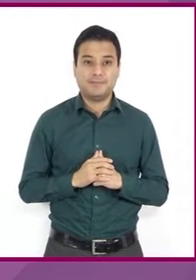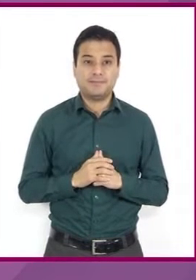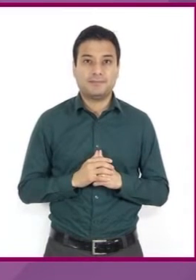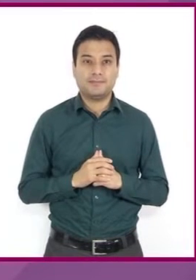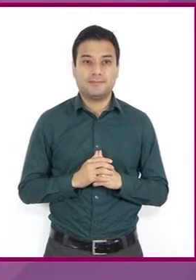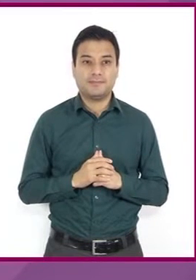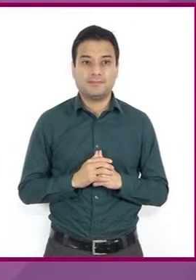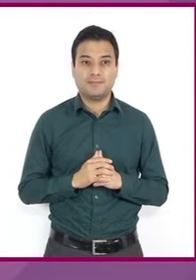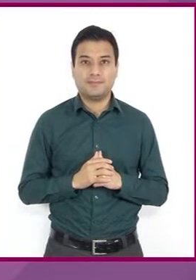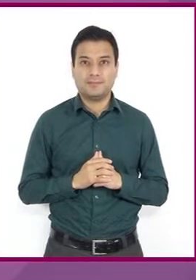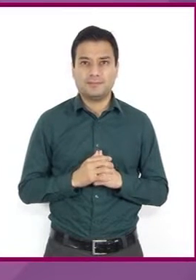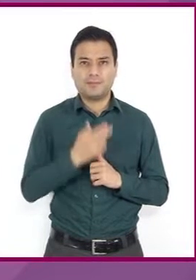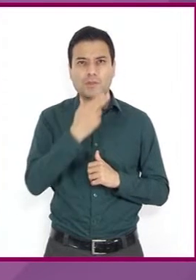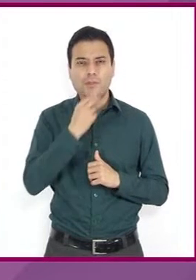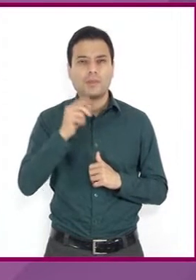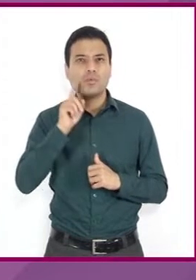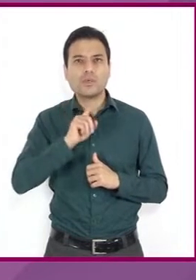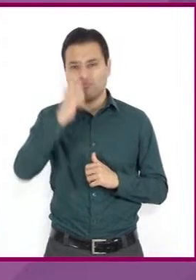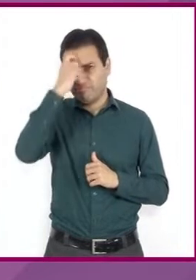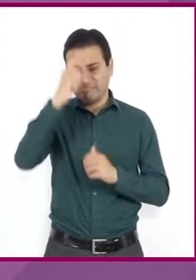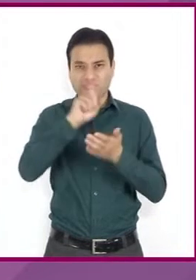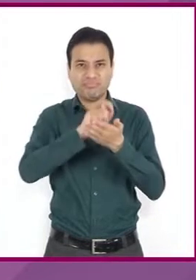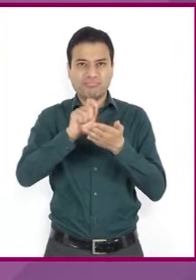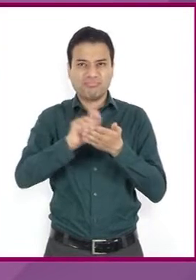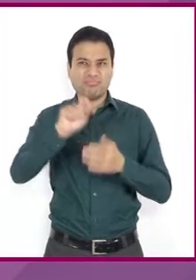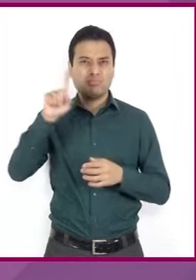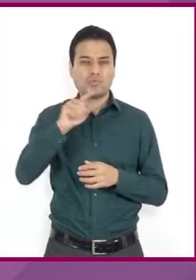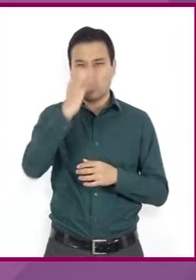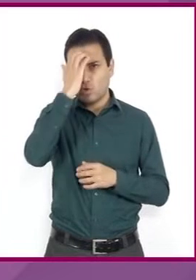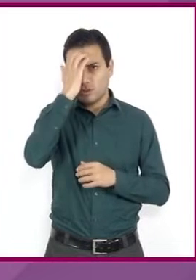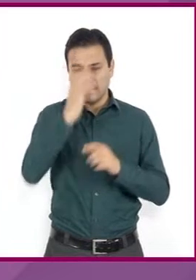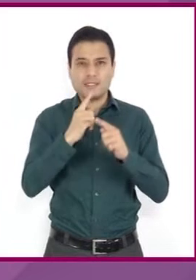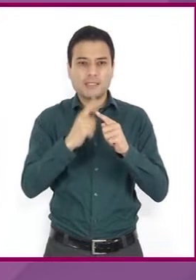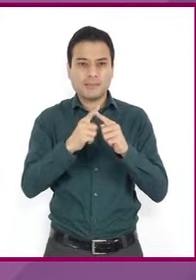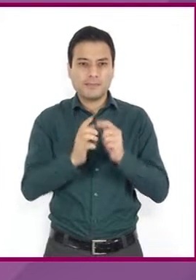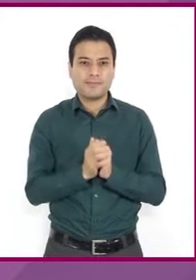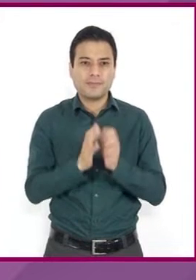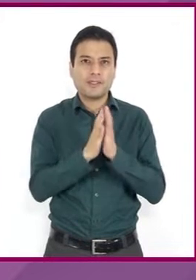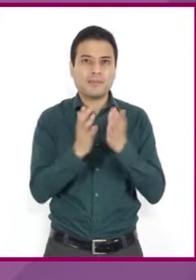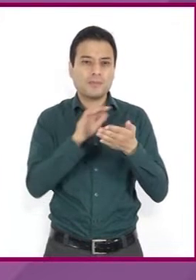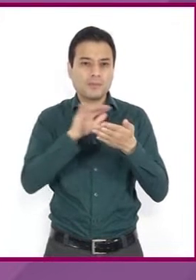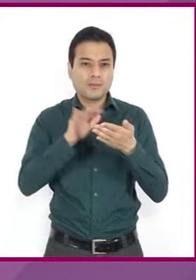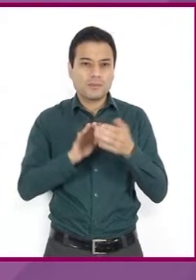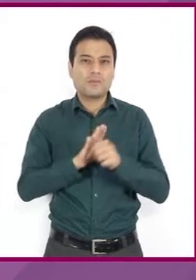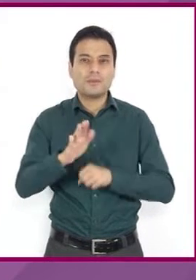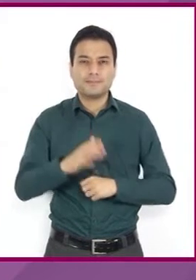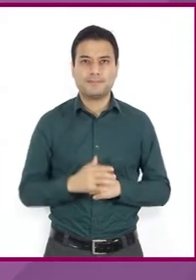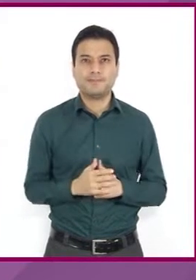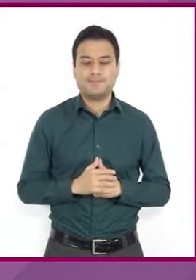¿Qué escritores latinoamericanos conocen? ¿Qué otras obras han leído?